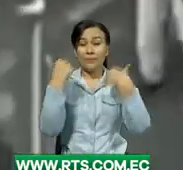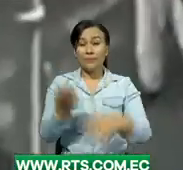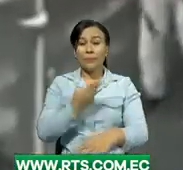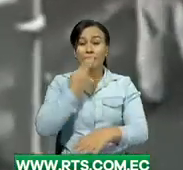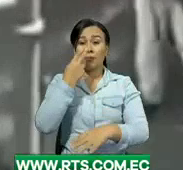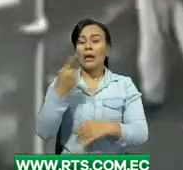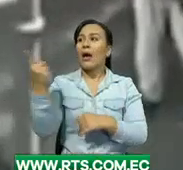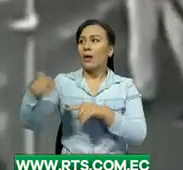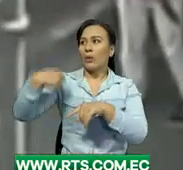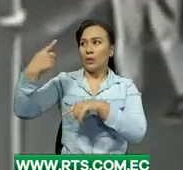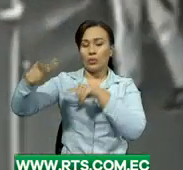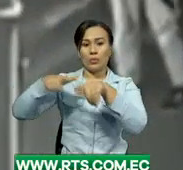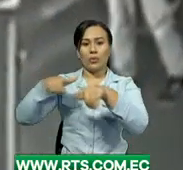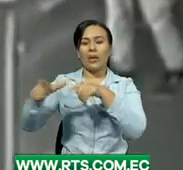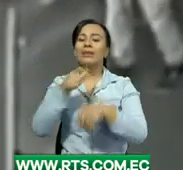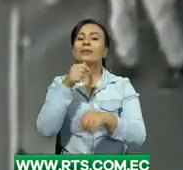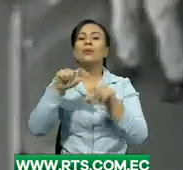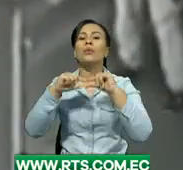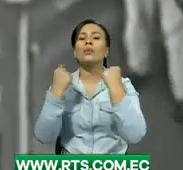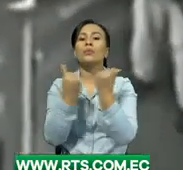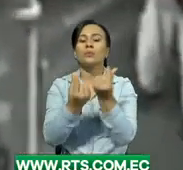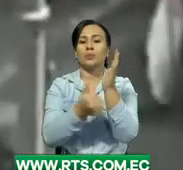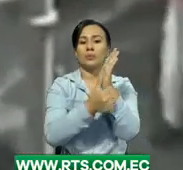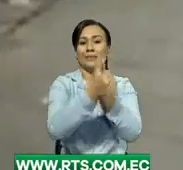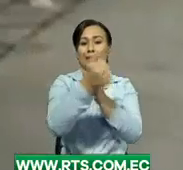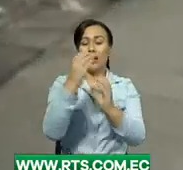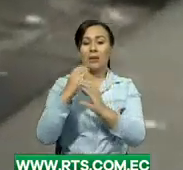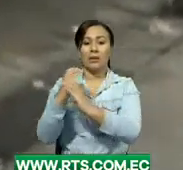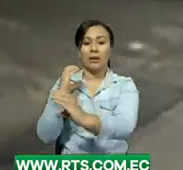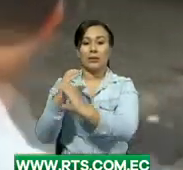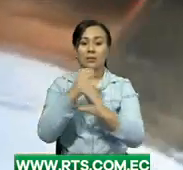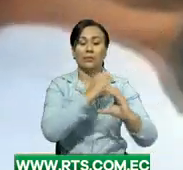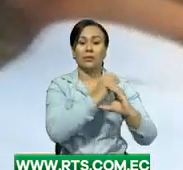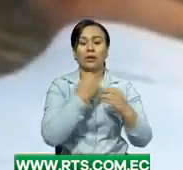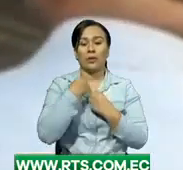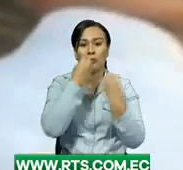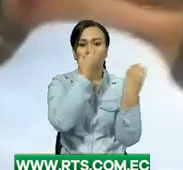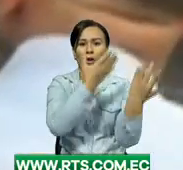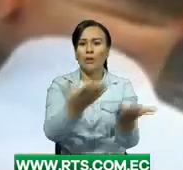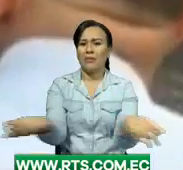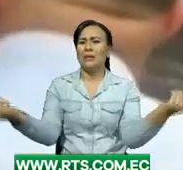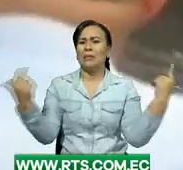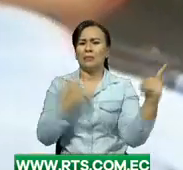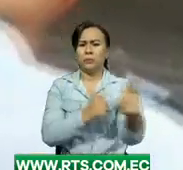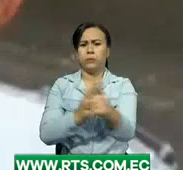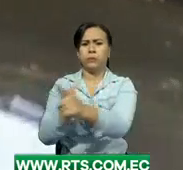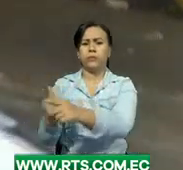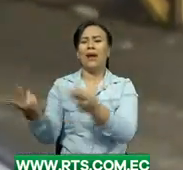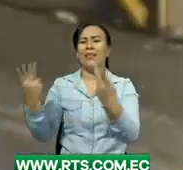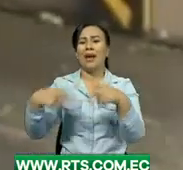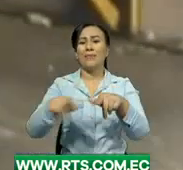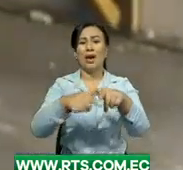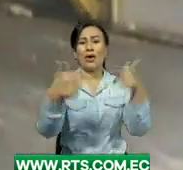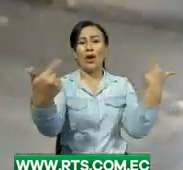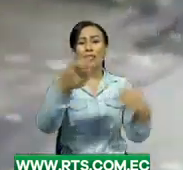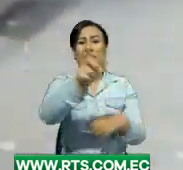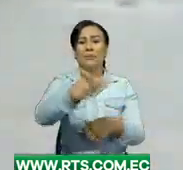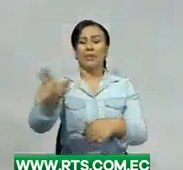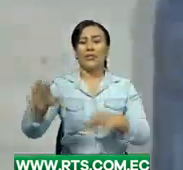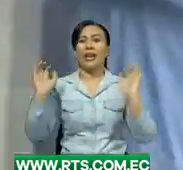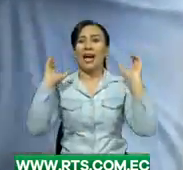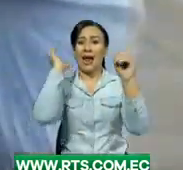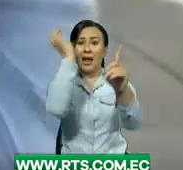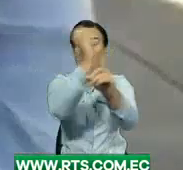En otra localidad, integrantes del Ministerio de Transporte, en fuego cruzado también con manifestantes.